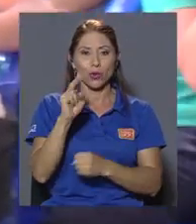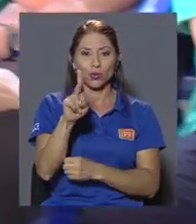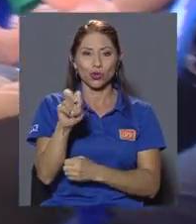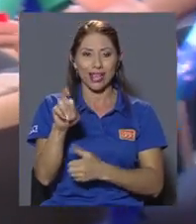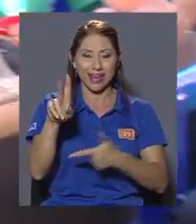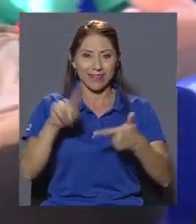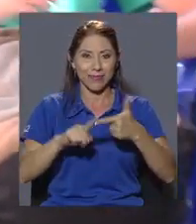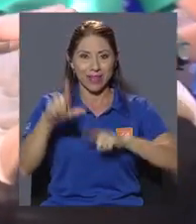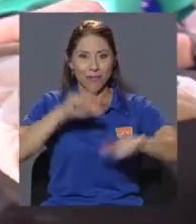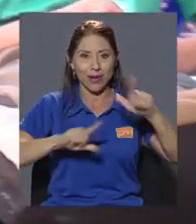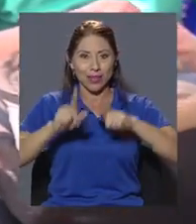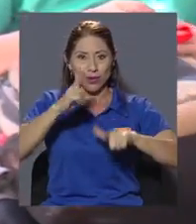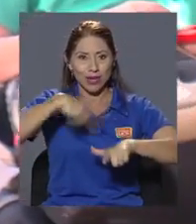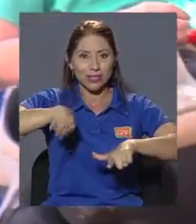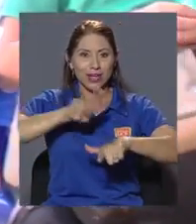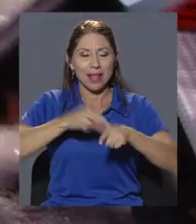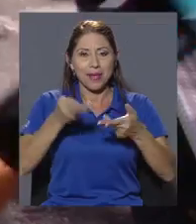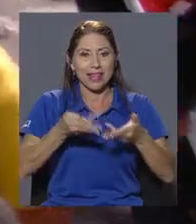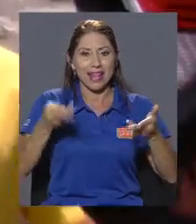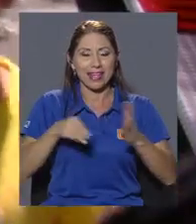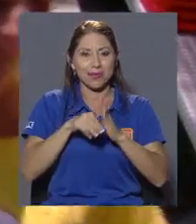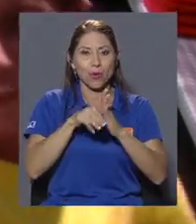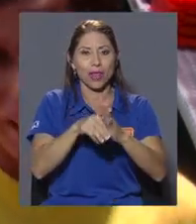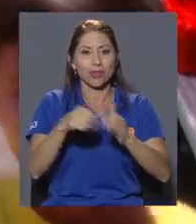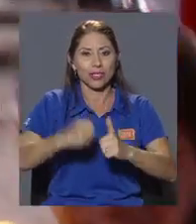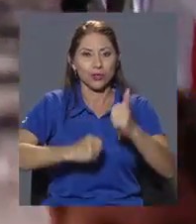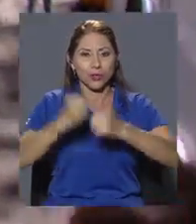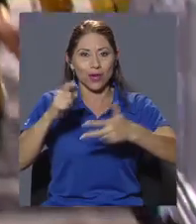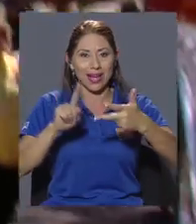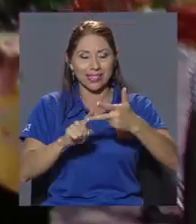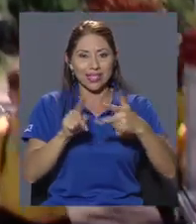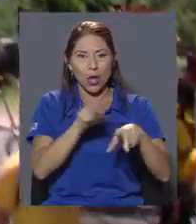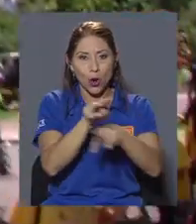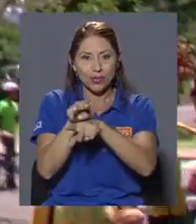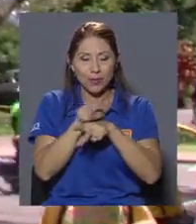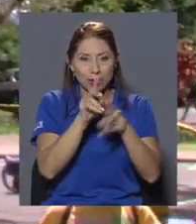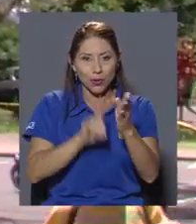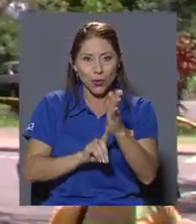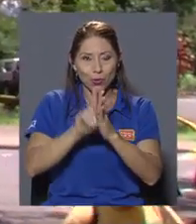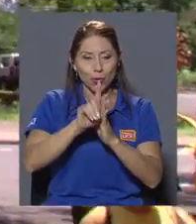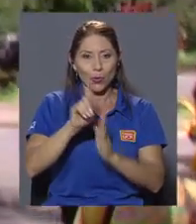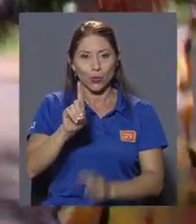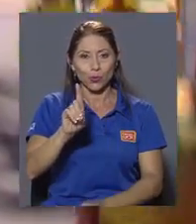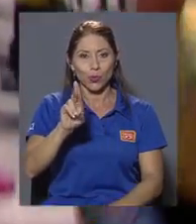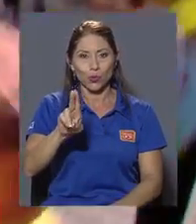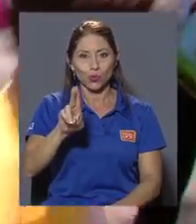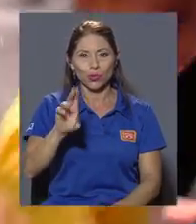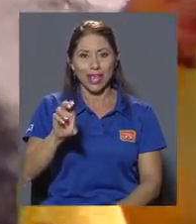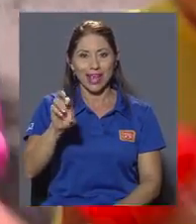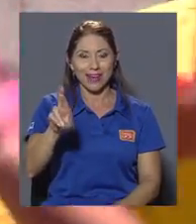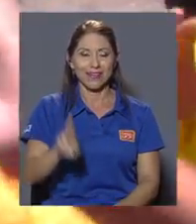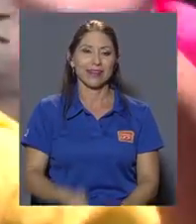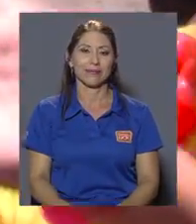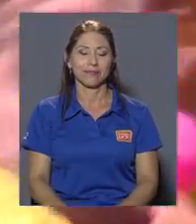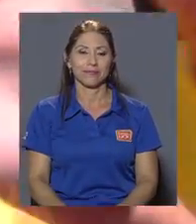el Laboratorio Nacional de Materiales y Modelos Estructurales y el Observatorio de Desarrollo de la UCR.